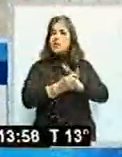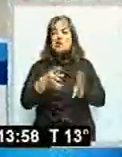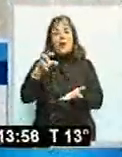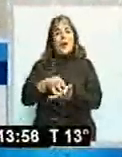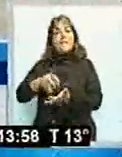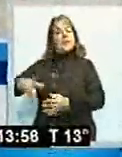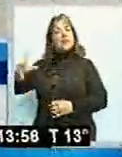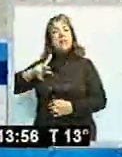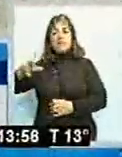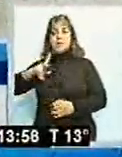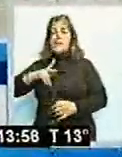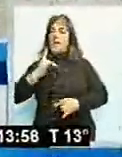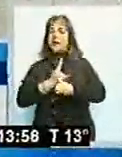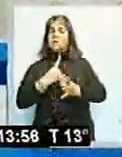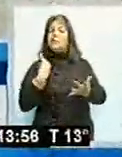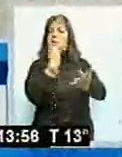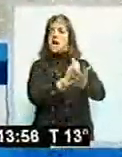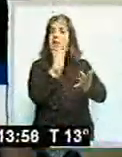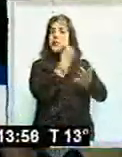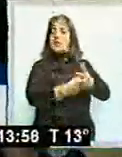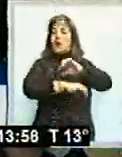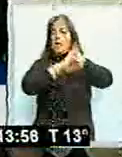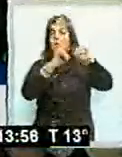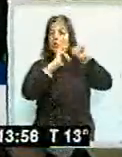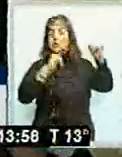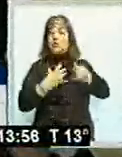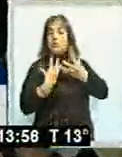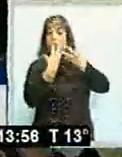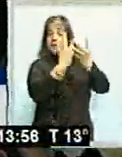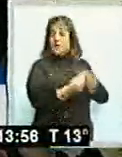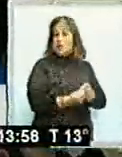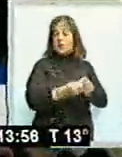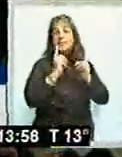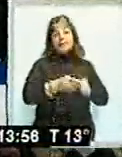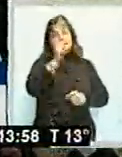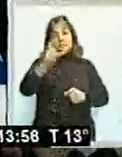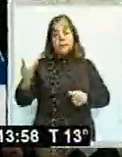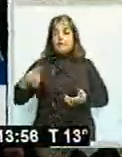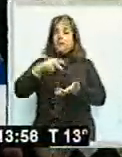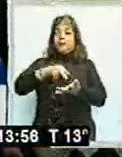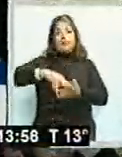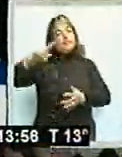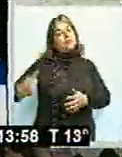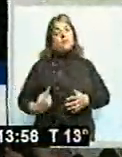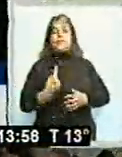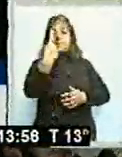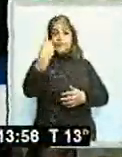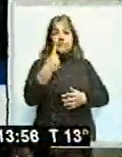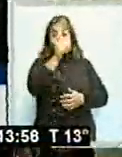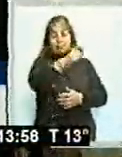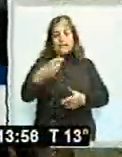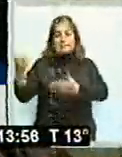que está presente en todas las acciones de promoción, acompañando y apoyando, y también de todos los salteños que son los principales anfitriones cuando viene el